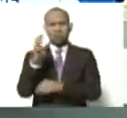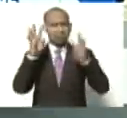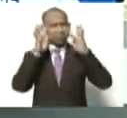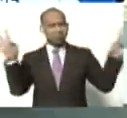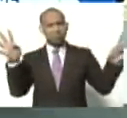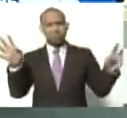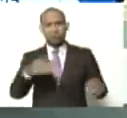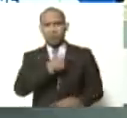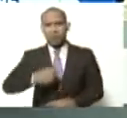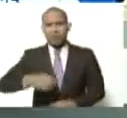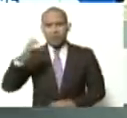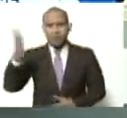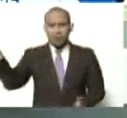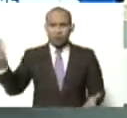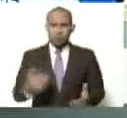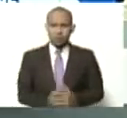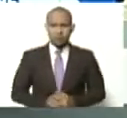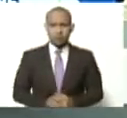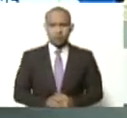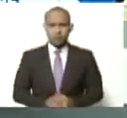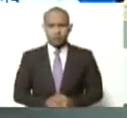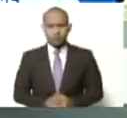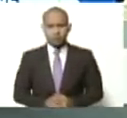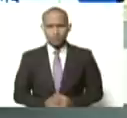Duque. ¿Ah?